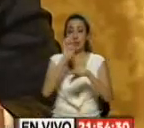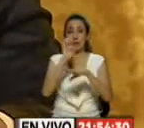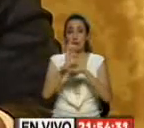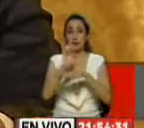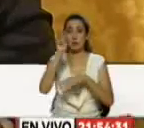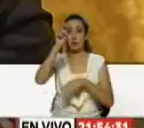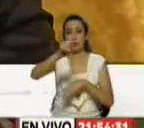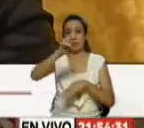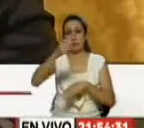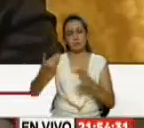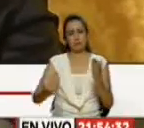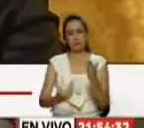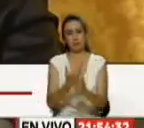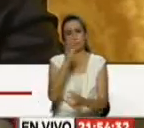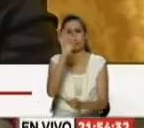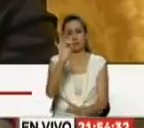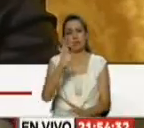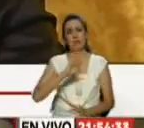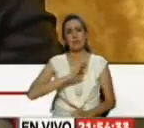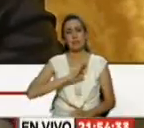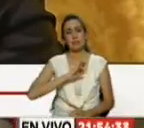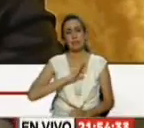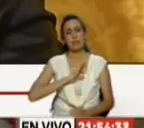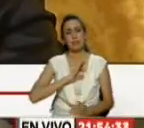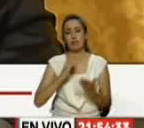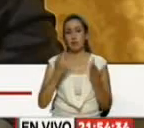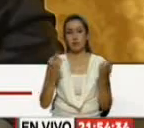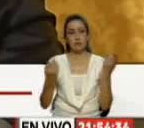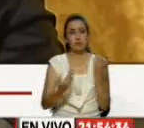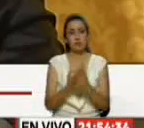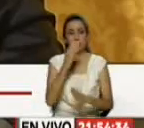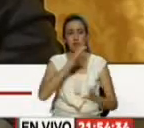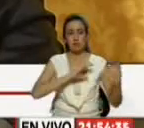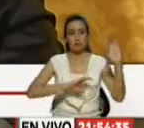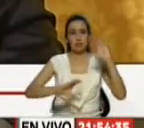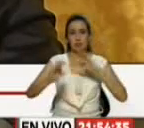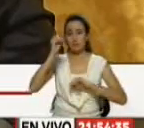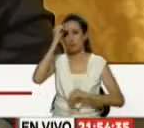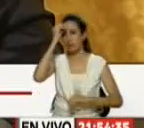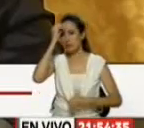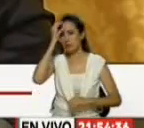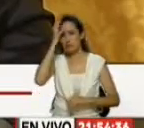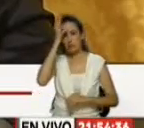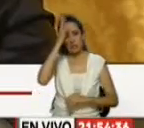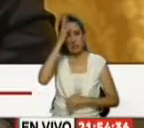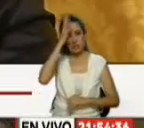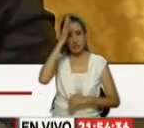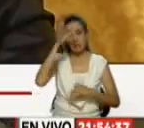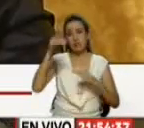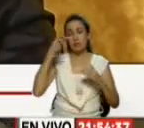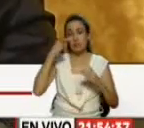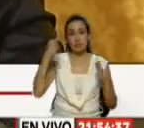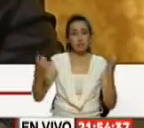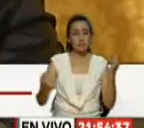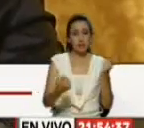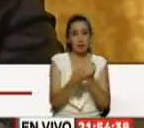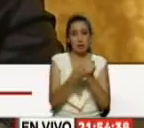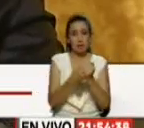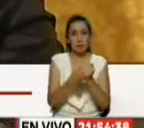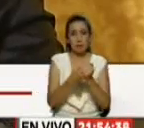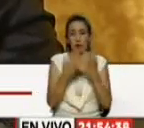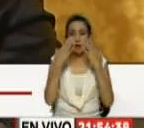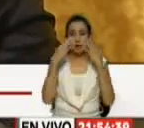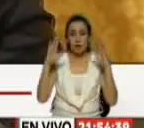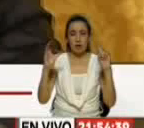de buenos técnicos, de grandes innovadores y de científicos serios para que le derrumben esa tendencia